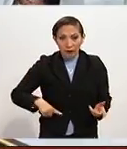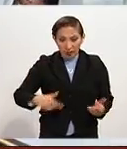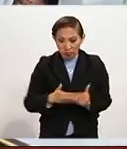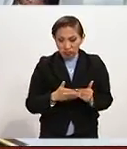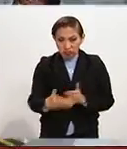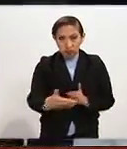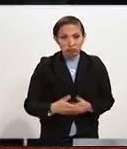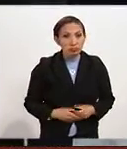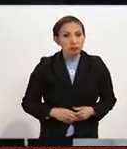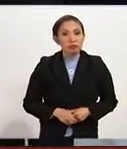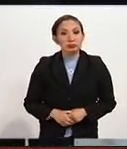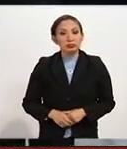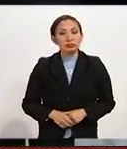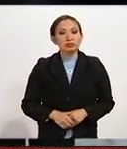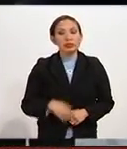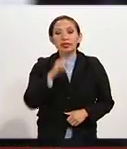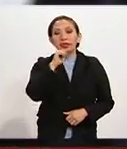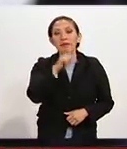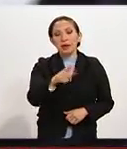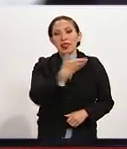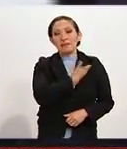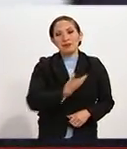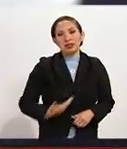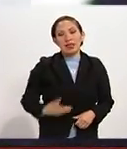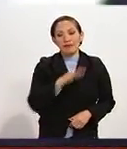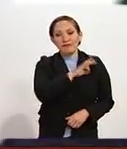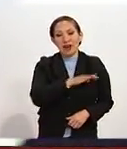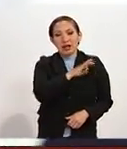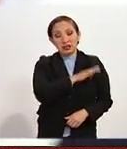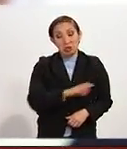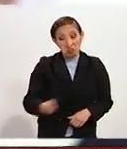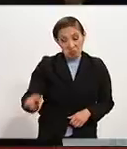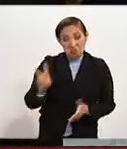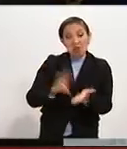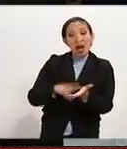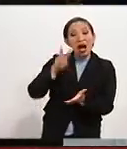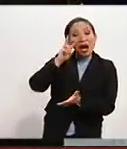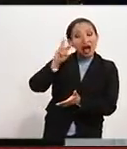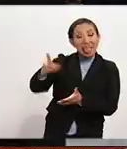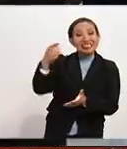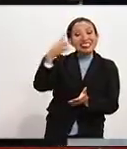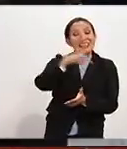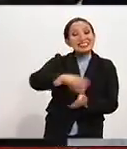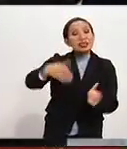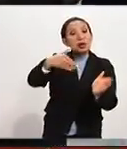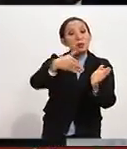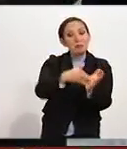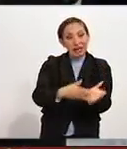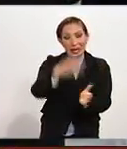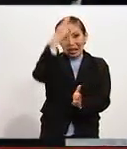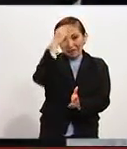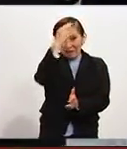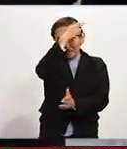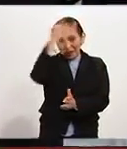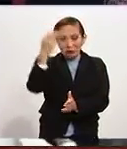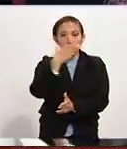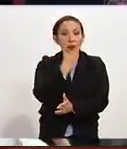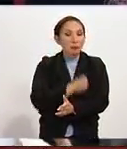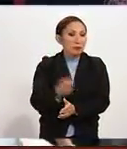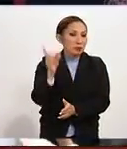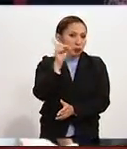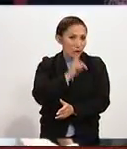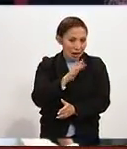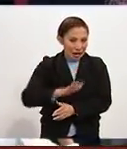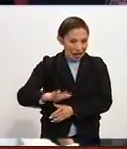hasta ahora. También el presidente felicitó y reconoció a los más de 300.000 enfermeras y enfermeros del